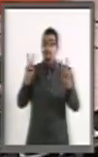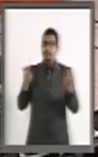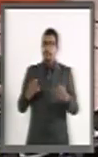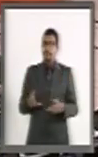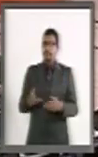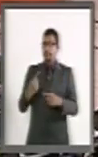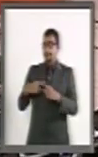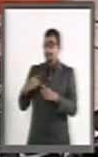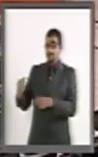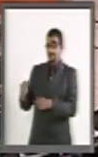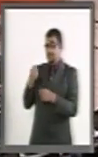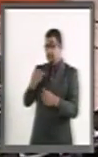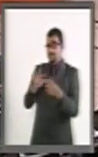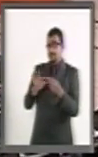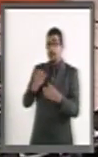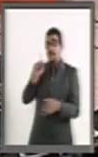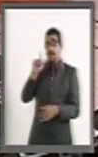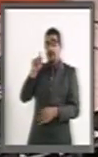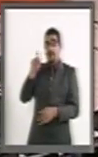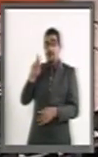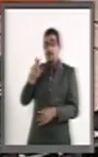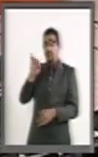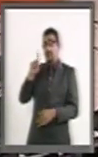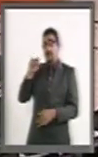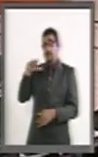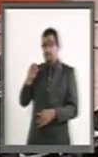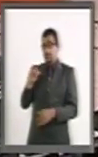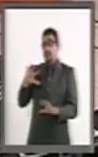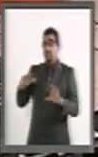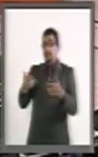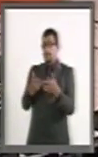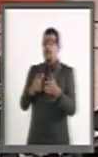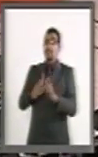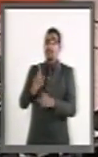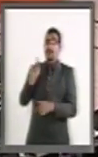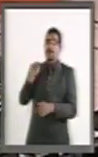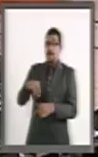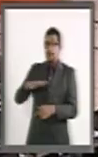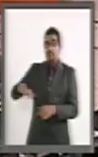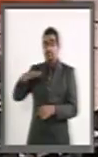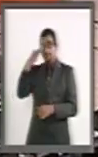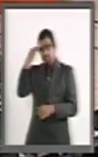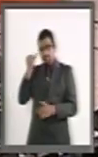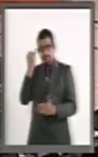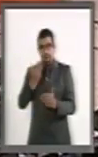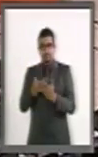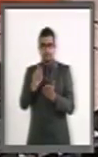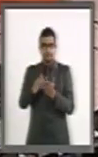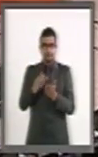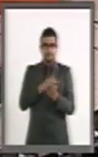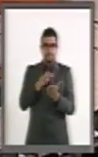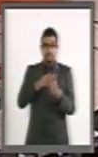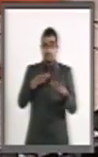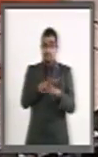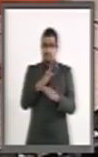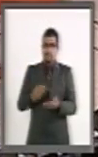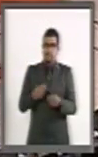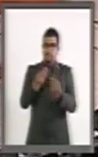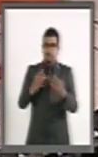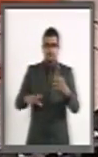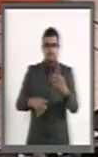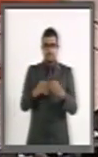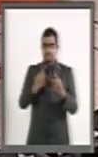Senador Francisco Salvador López Brito, el Grupo Parlamentario del Partido Acción Nacional, para presentar un proyecto de decreto por el que se reforman y adicionan